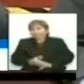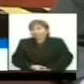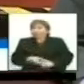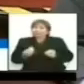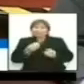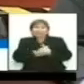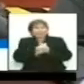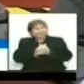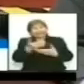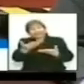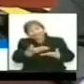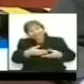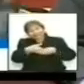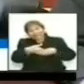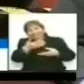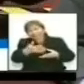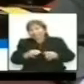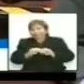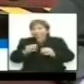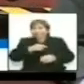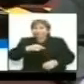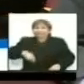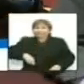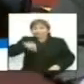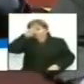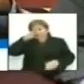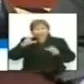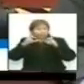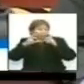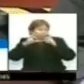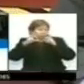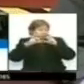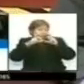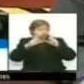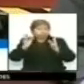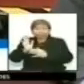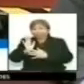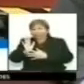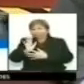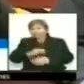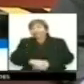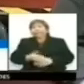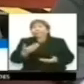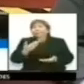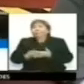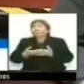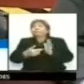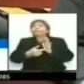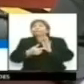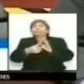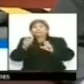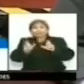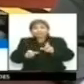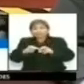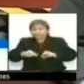Esos sí se quedan. ¿Por qué? Porque son aliados del gobierno. El presidente se toma fotos con todos ellos, ¿no? Como amenazando. Cree que con eso va a pechar